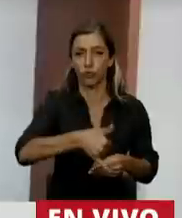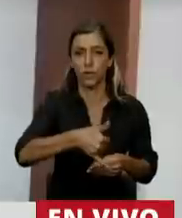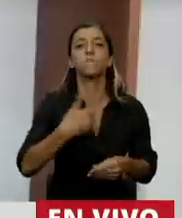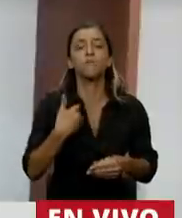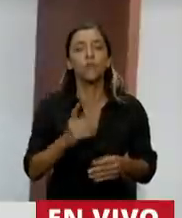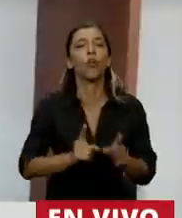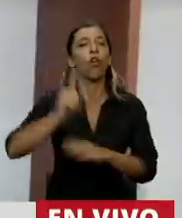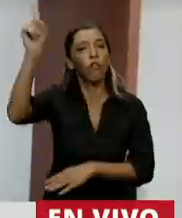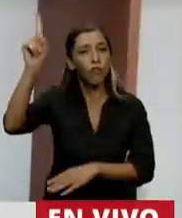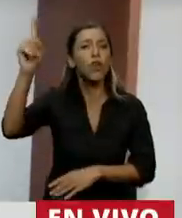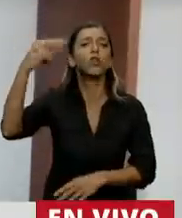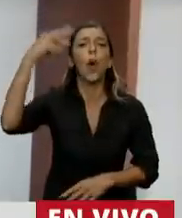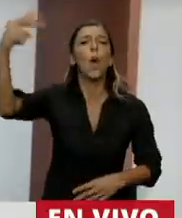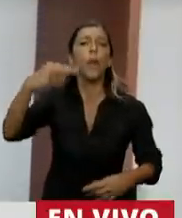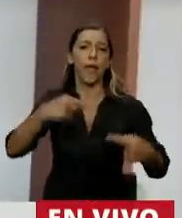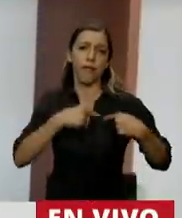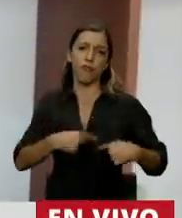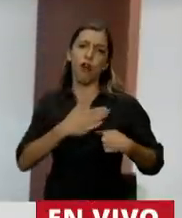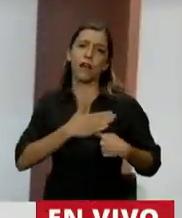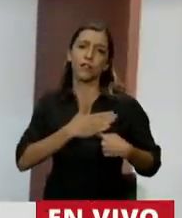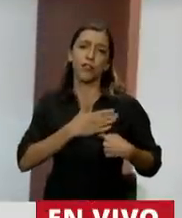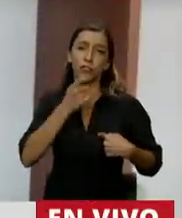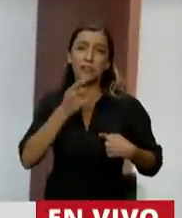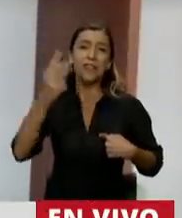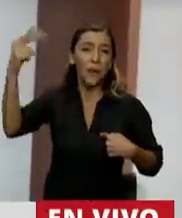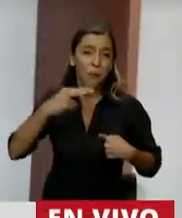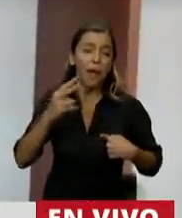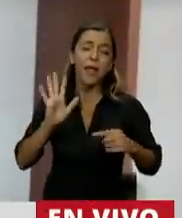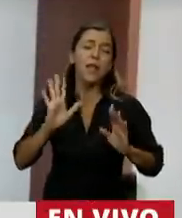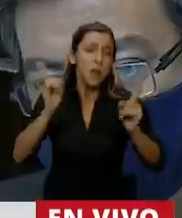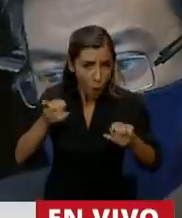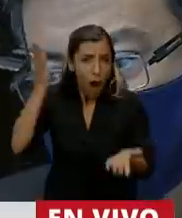Dios, que ve en mi corazón, me lo demande. Gracias, señor